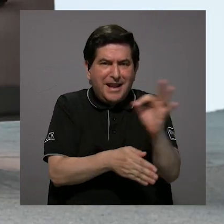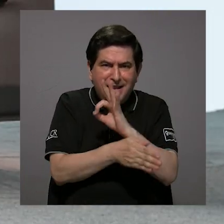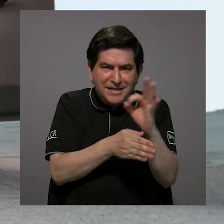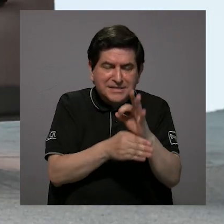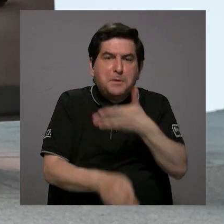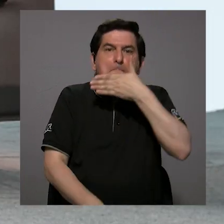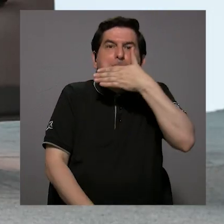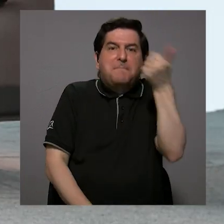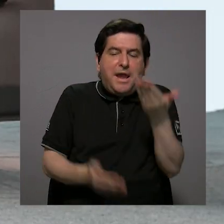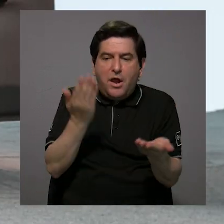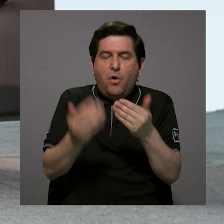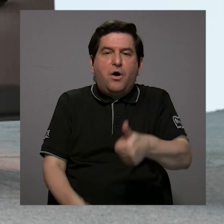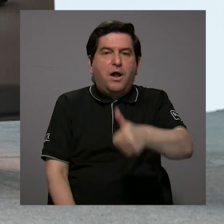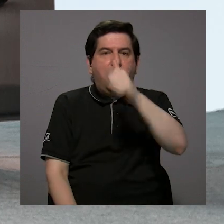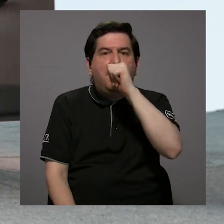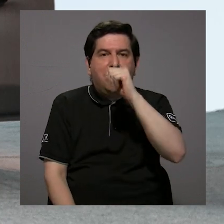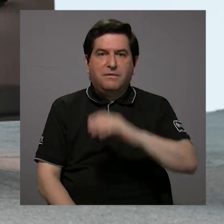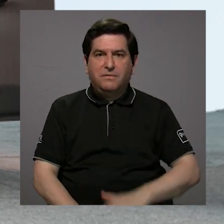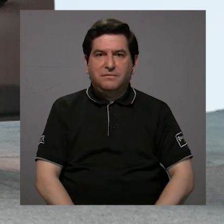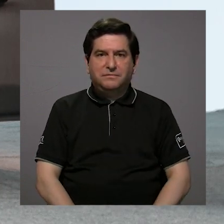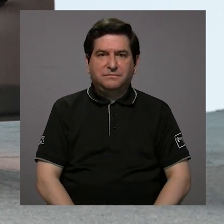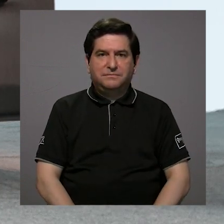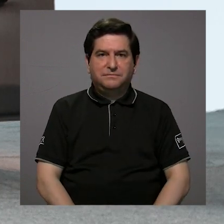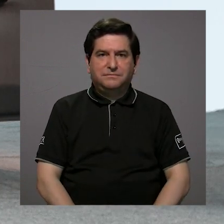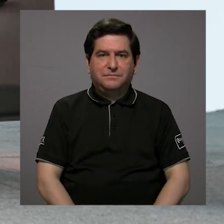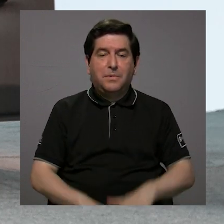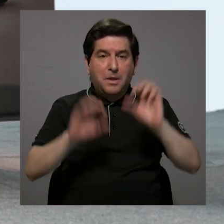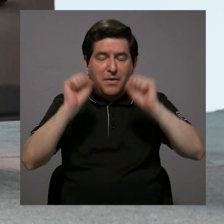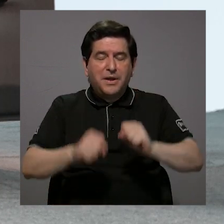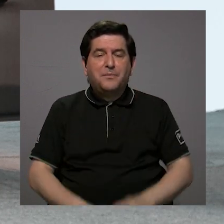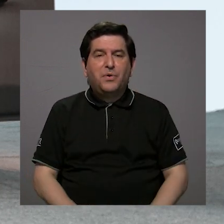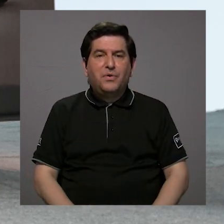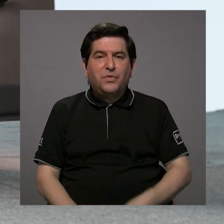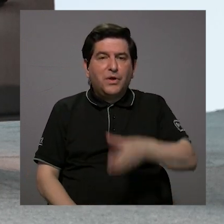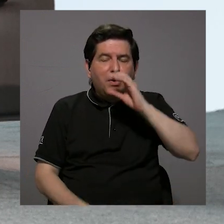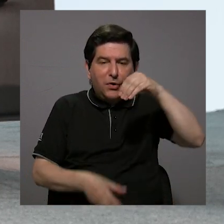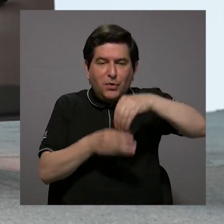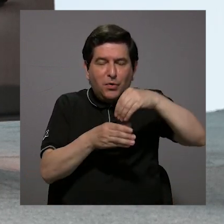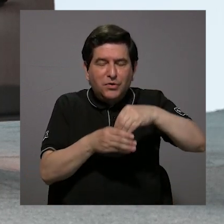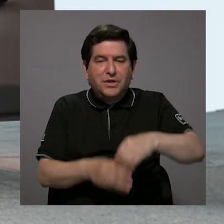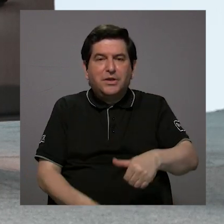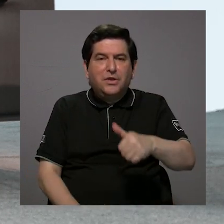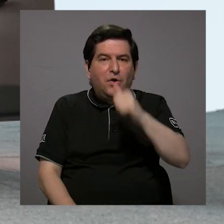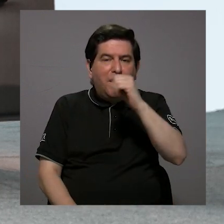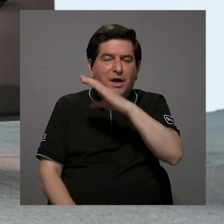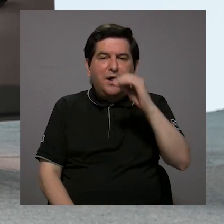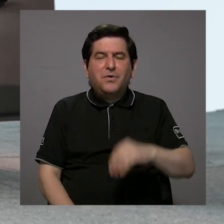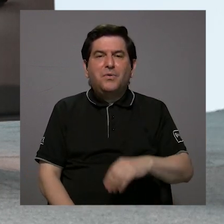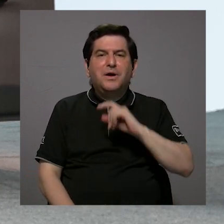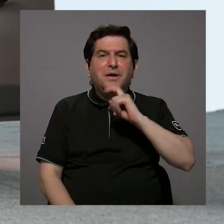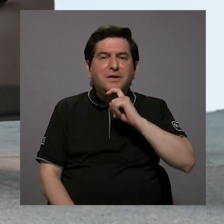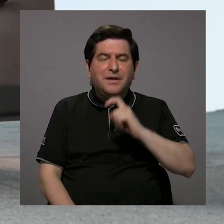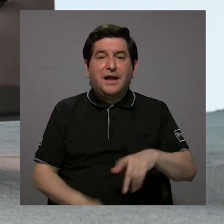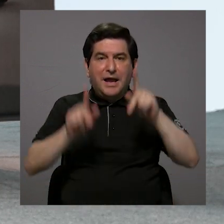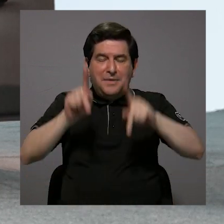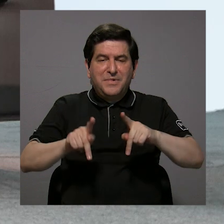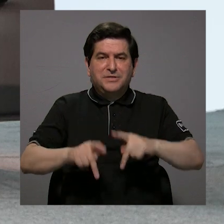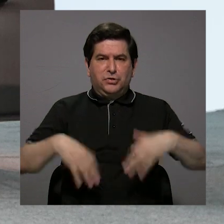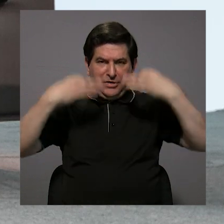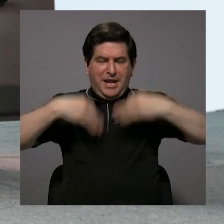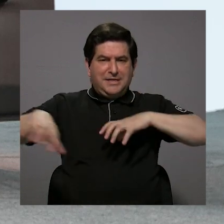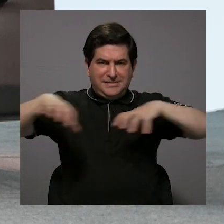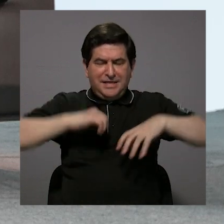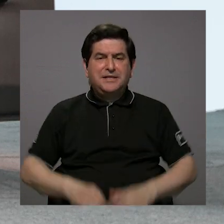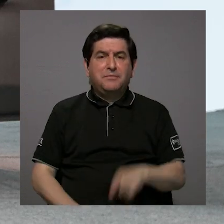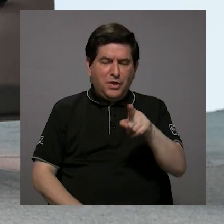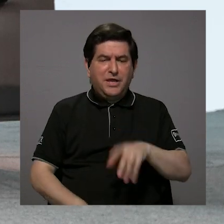leche funcionó mejor que el agua para hidratar a estas personas físicamente